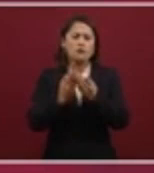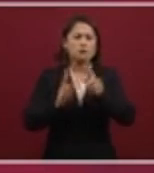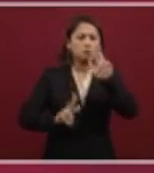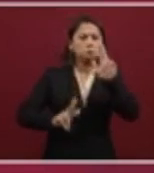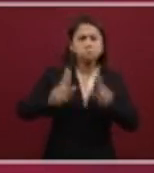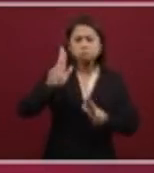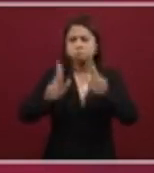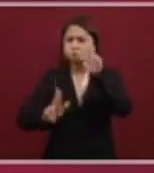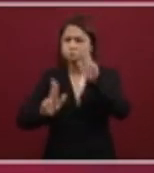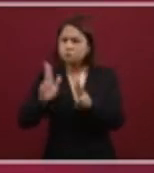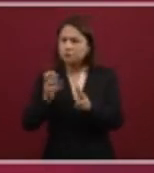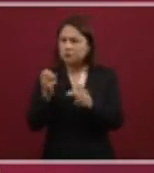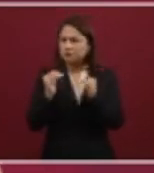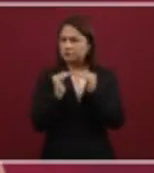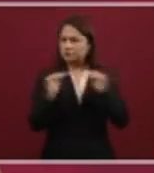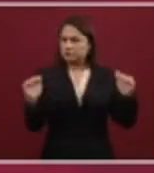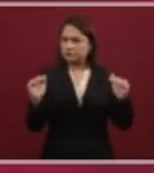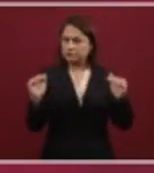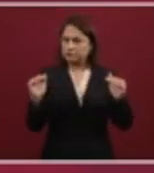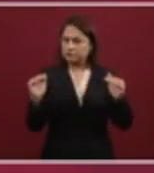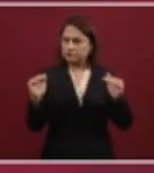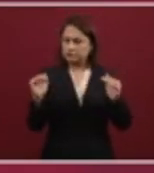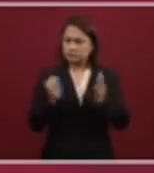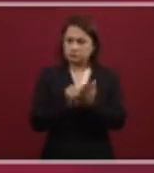Entonces, si hay